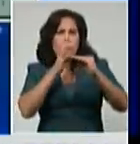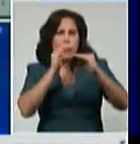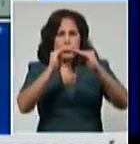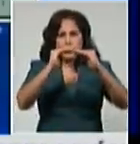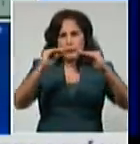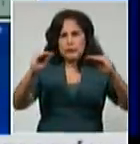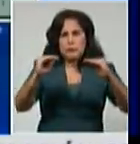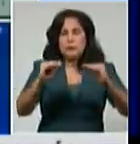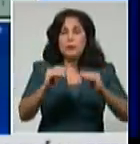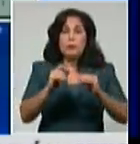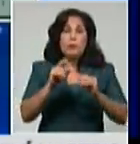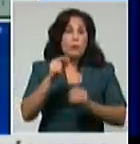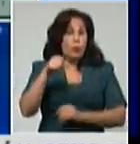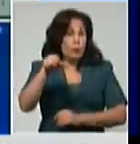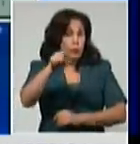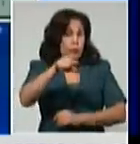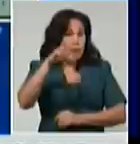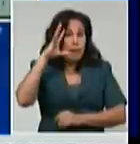ustedes ven,